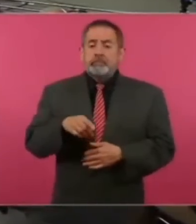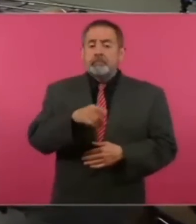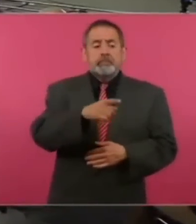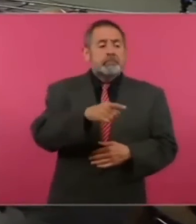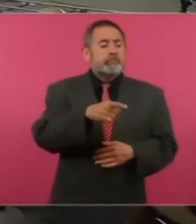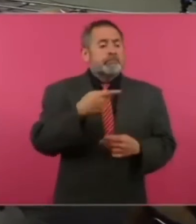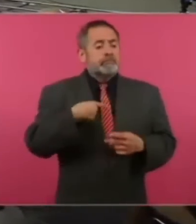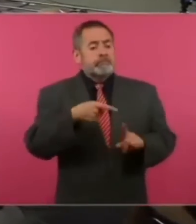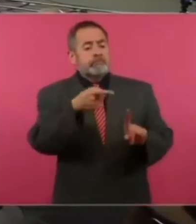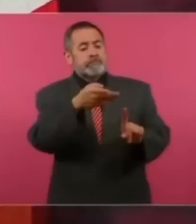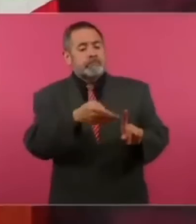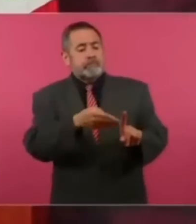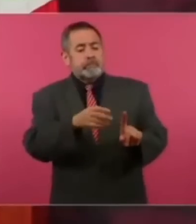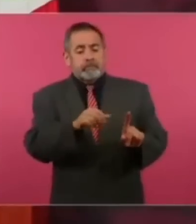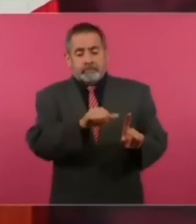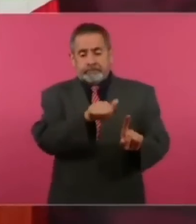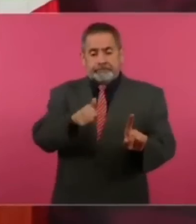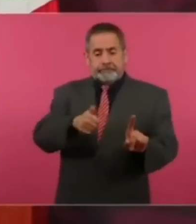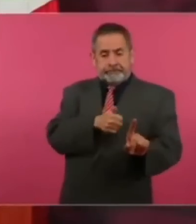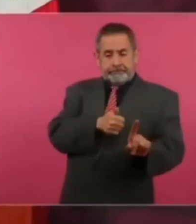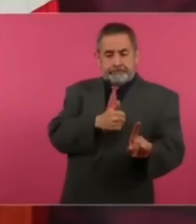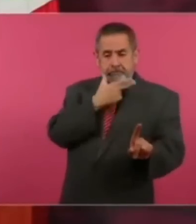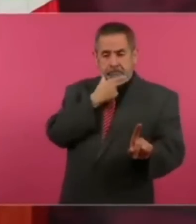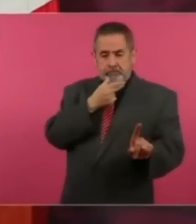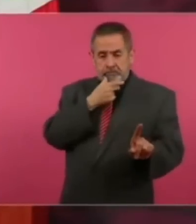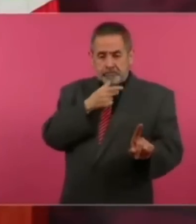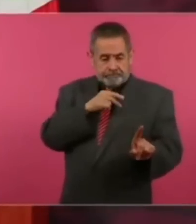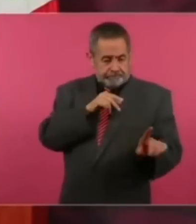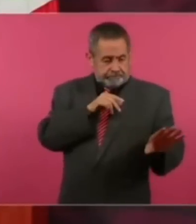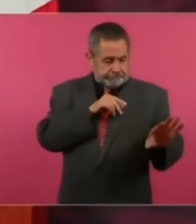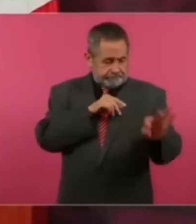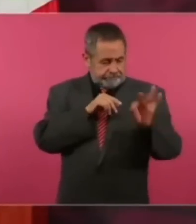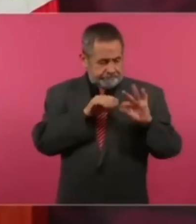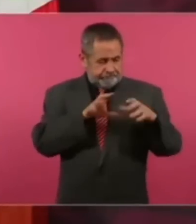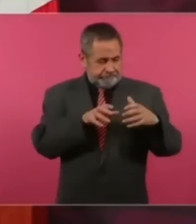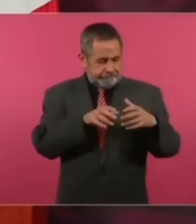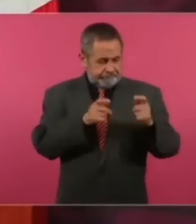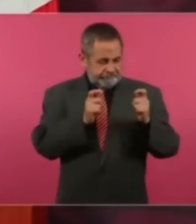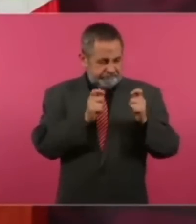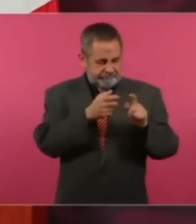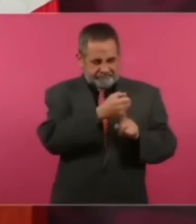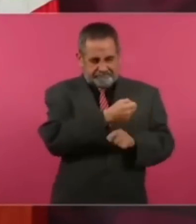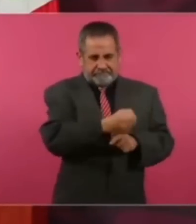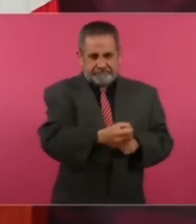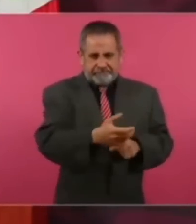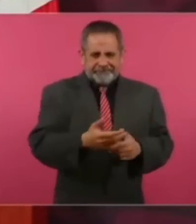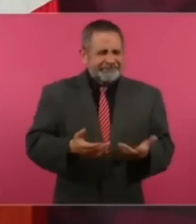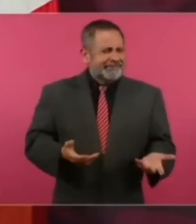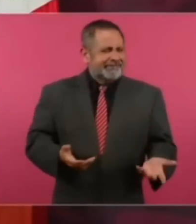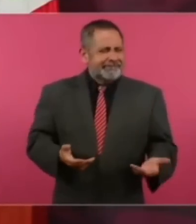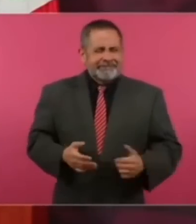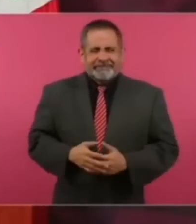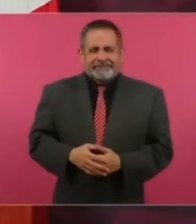hombres que la han impuesto, porque me acusan,